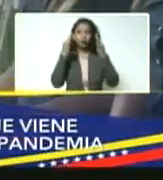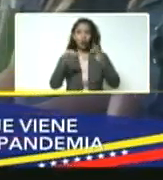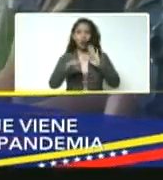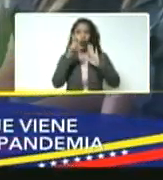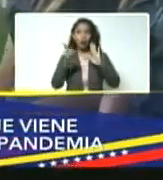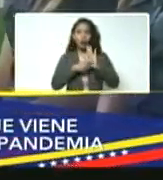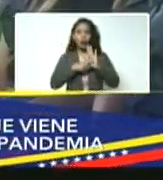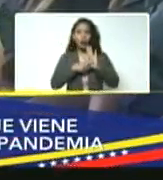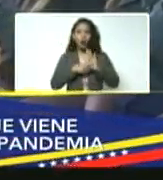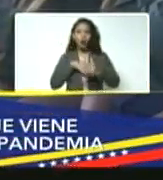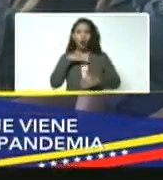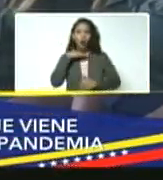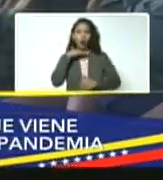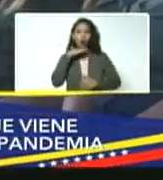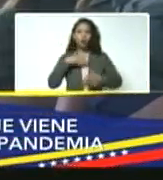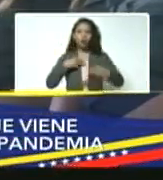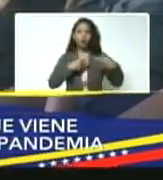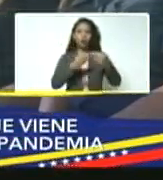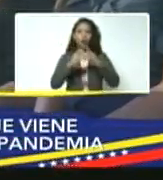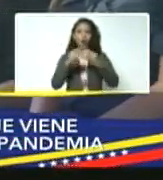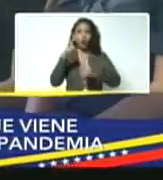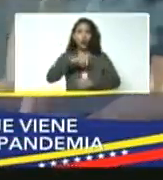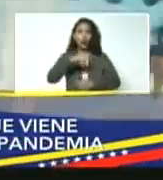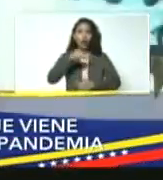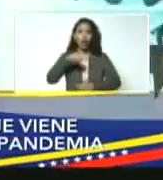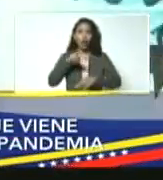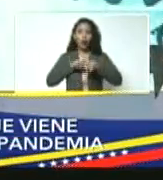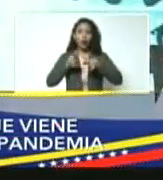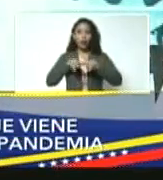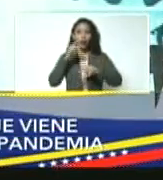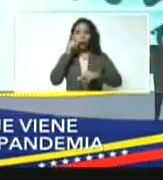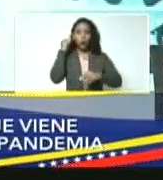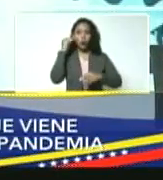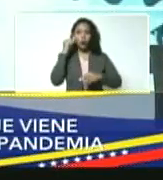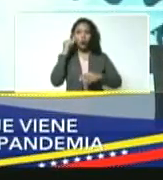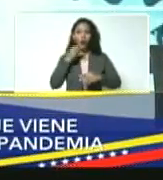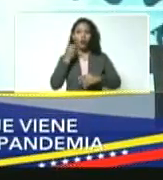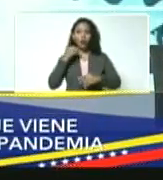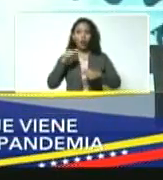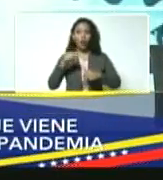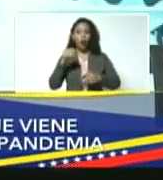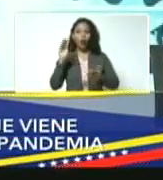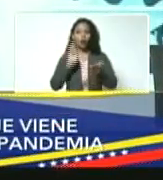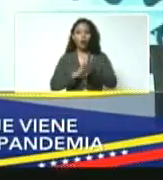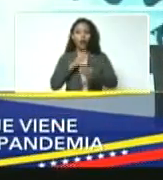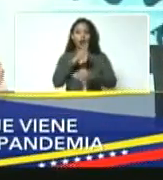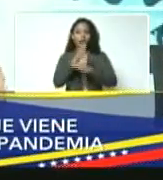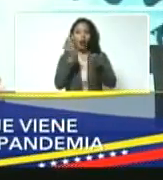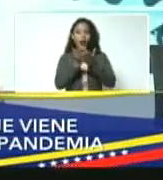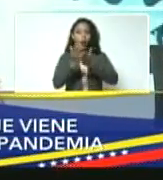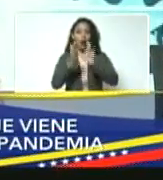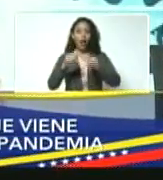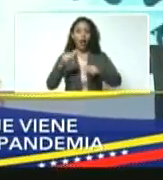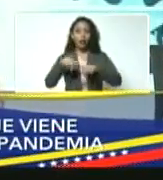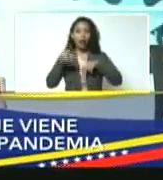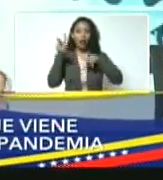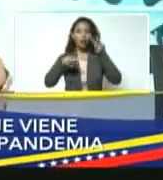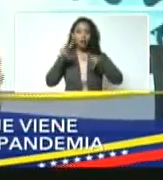el abastecimiento de todo lo que necesitan los niños, niñas y juventud para volver a casa. Para eso es esta